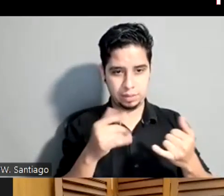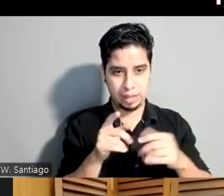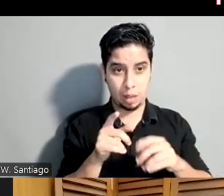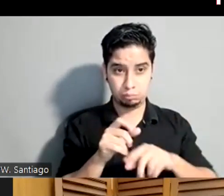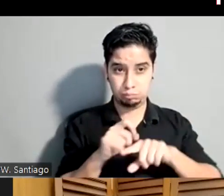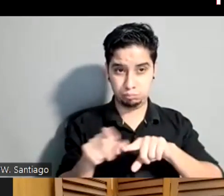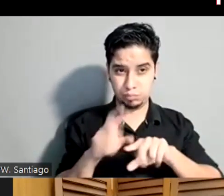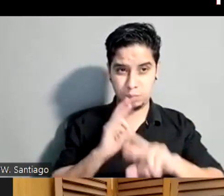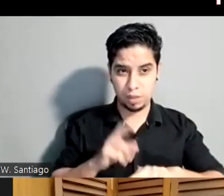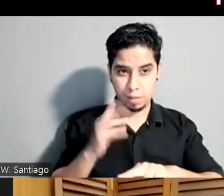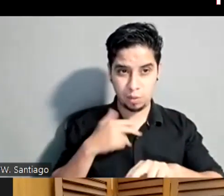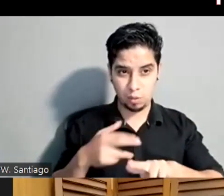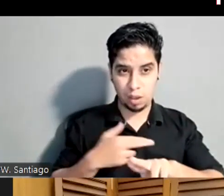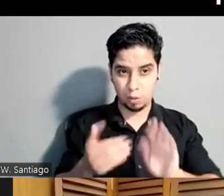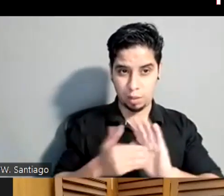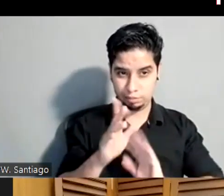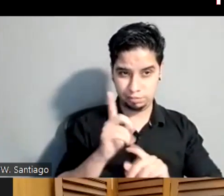escribirle para que no vuelva a llamar.